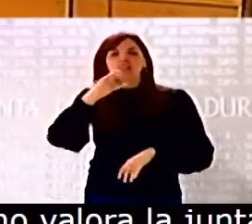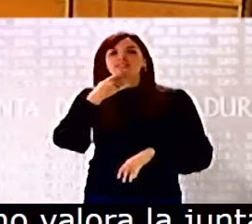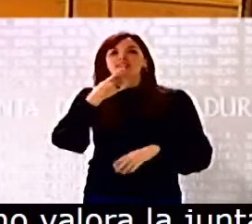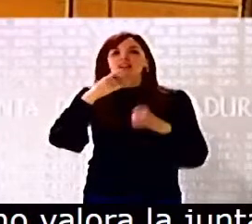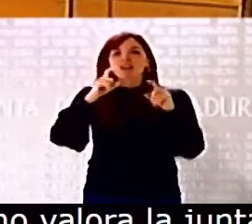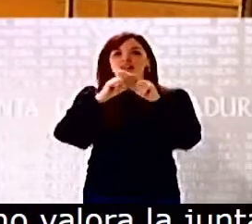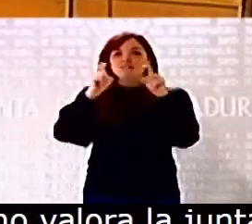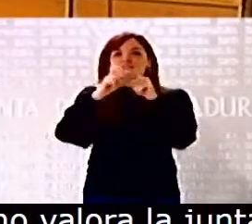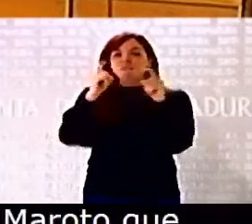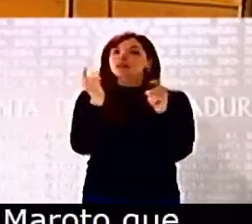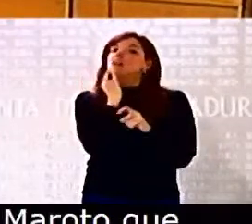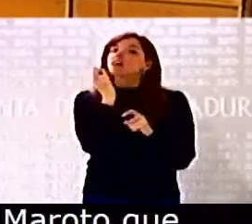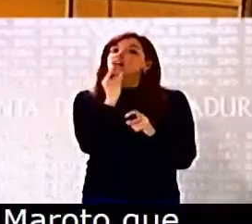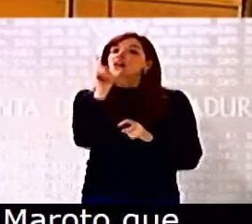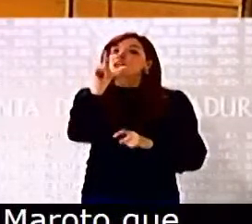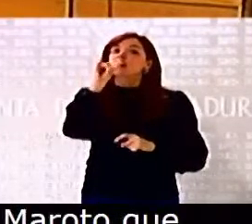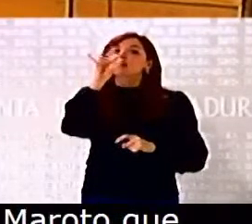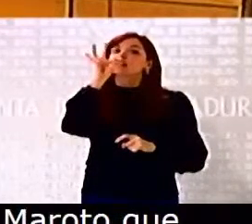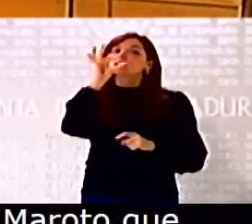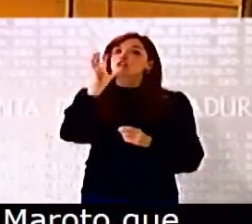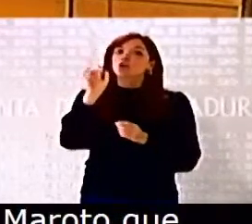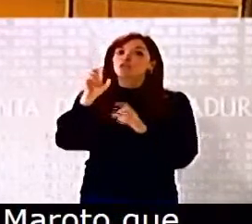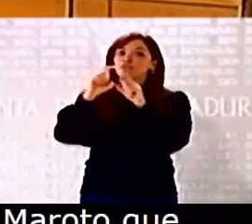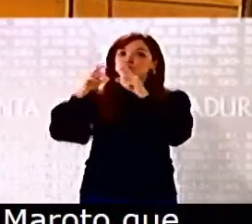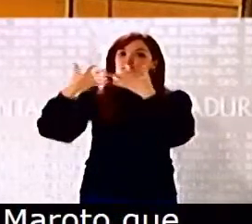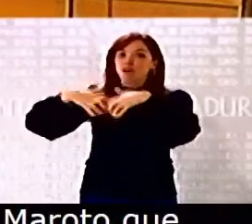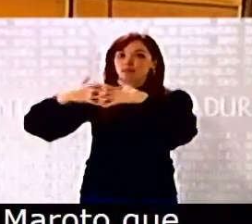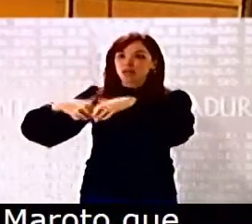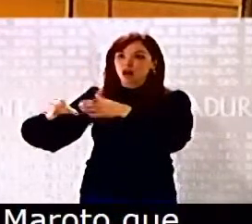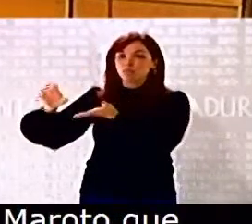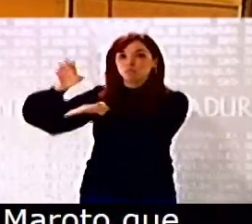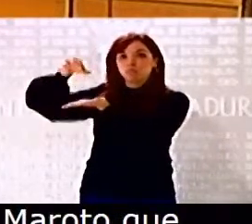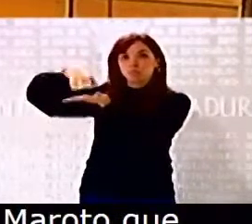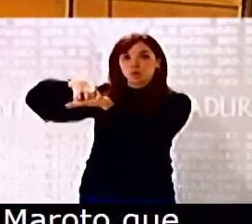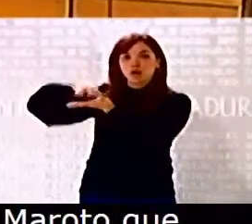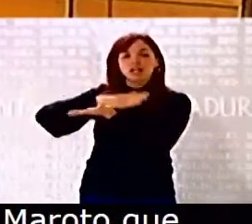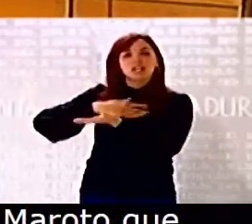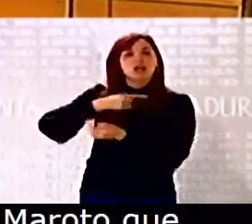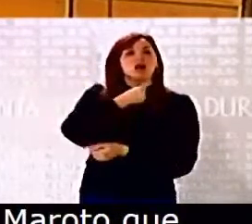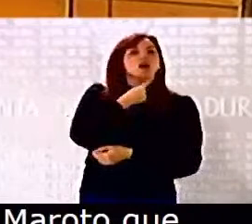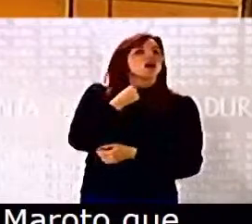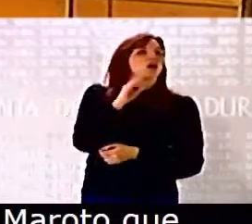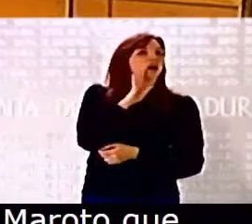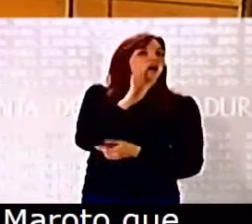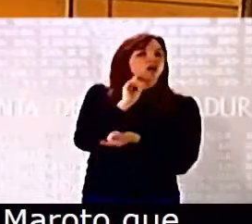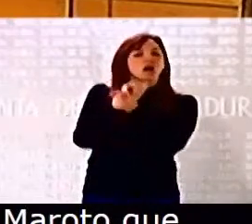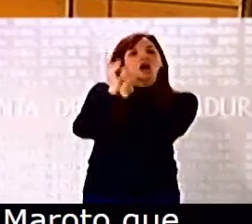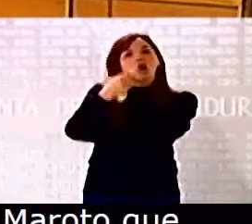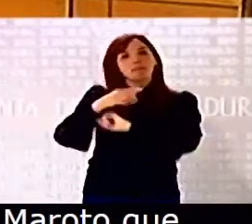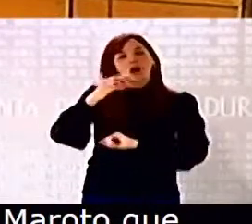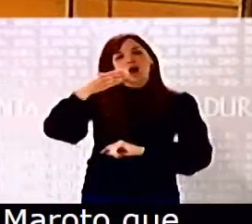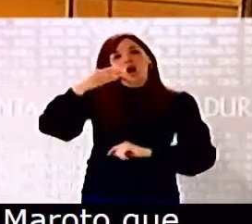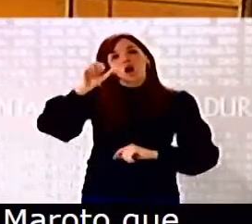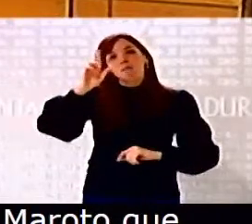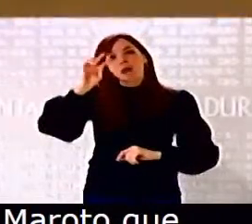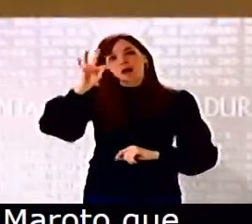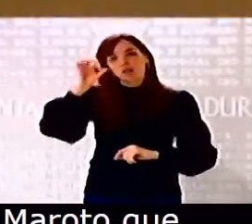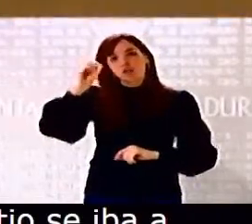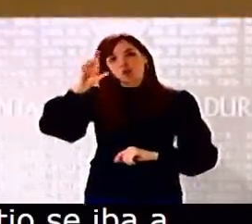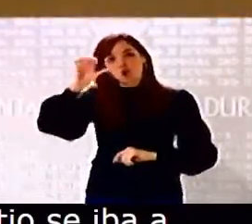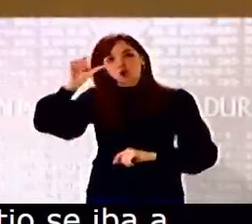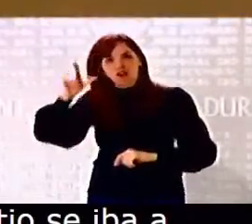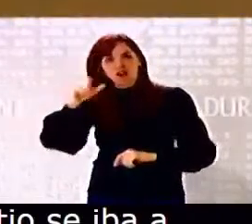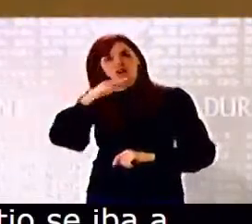baterías de litio se iba a instalar en Martorell, estando proyectada para Badajoz? Pues las polémicas, cuantos